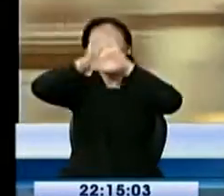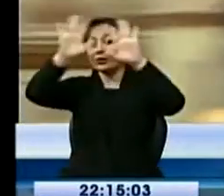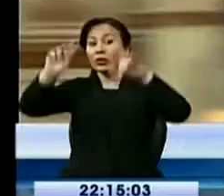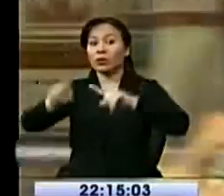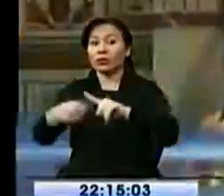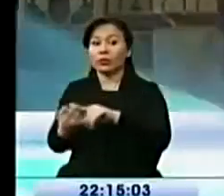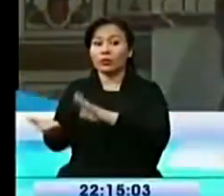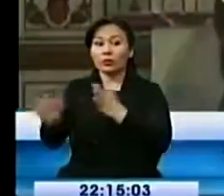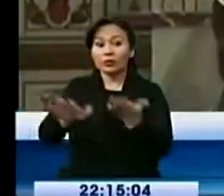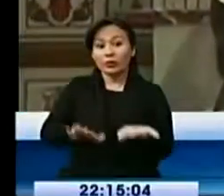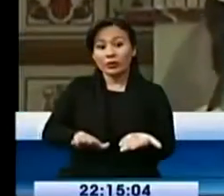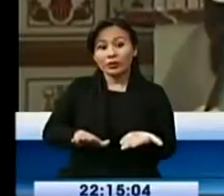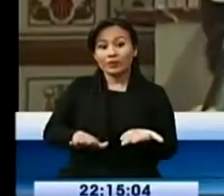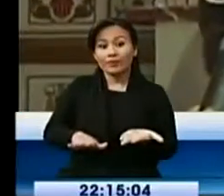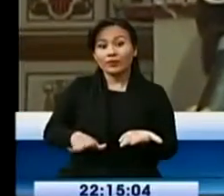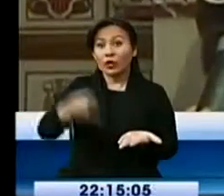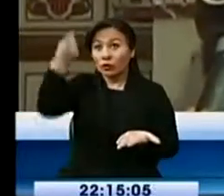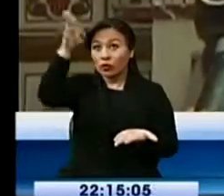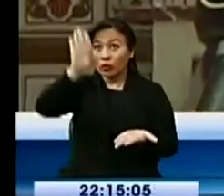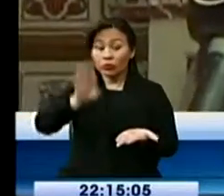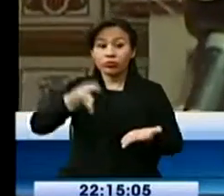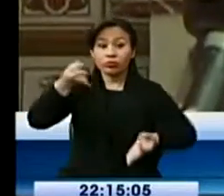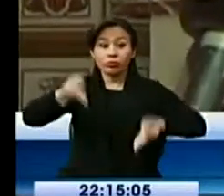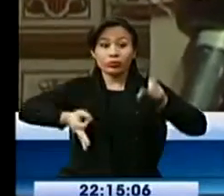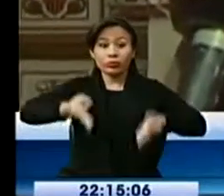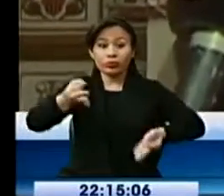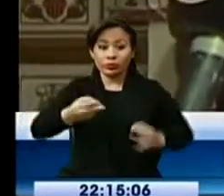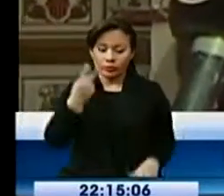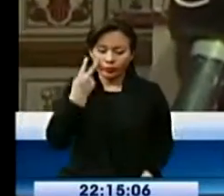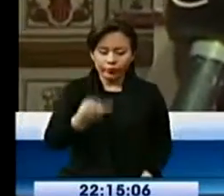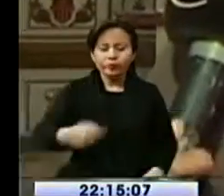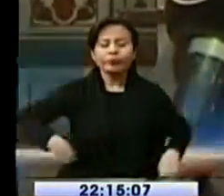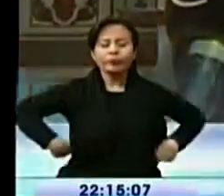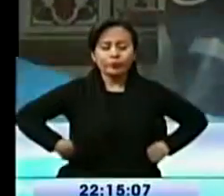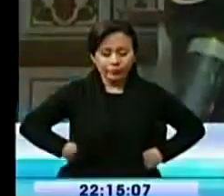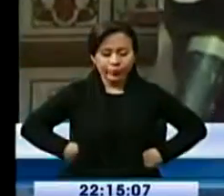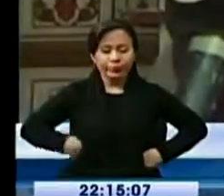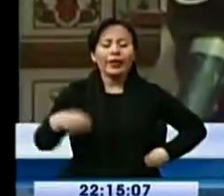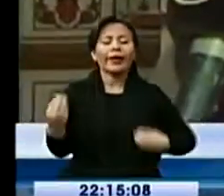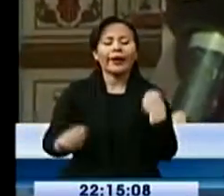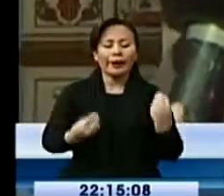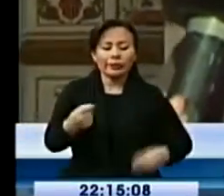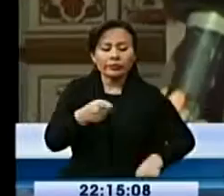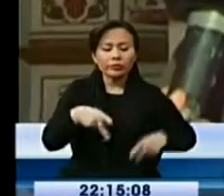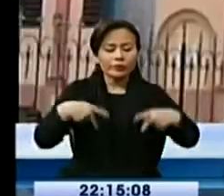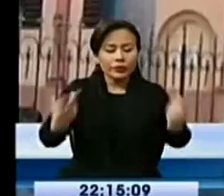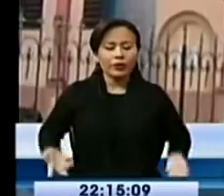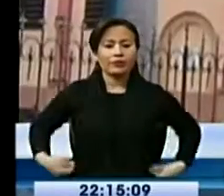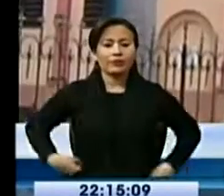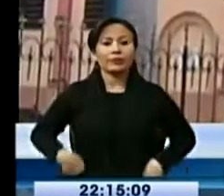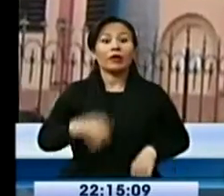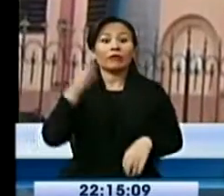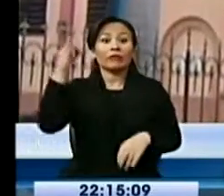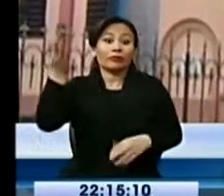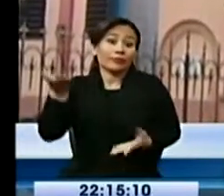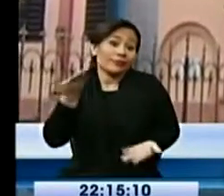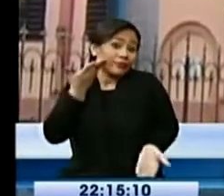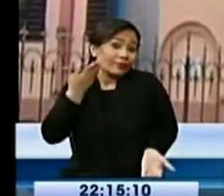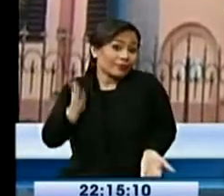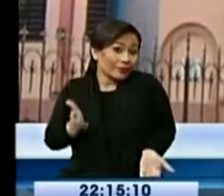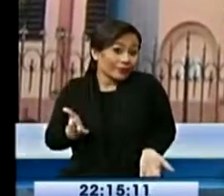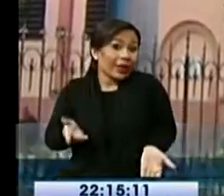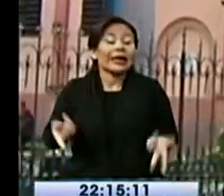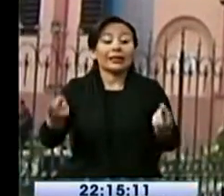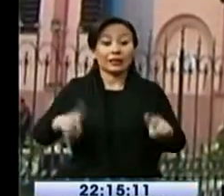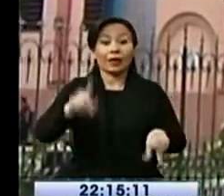otra tendremos que dar cuentas de lo que hemos hecho en nuestra vida, es decir, tenemos un juicio que enfrentar. Según algunos párrocos,